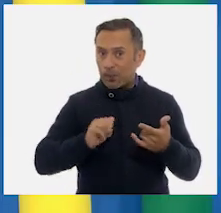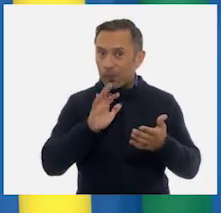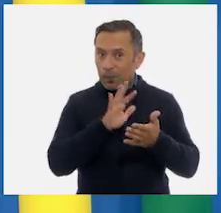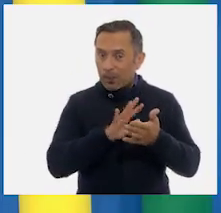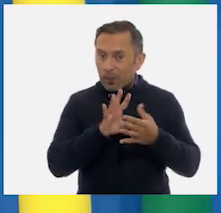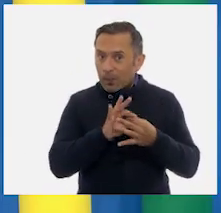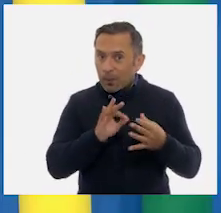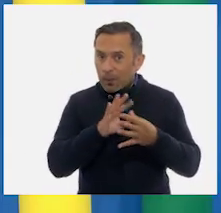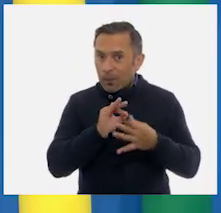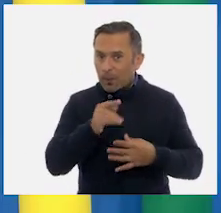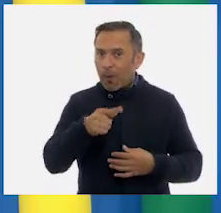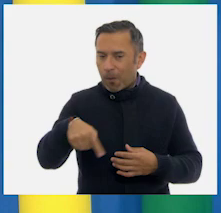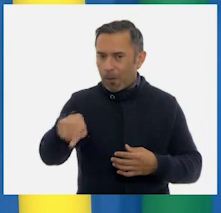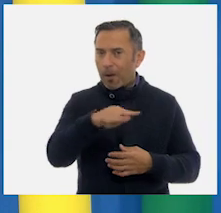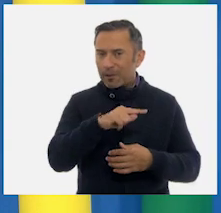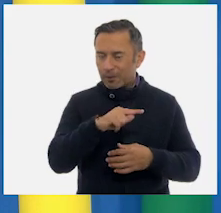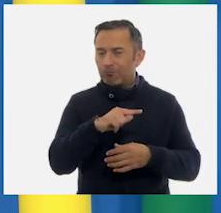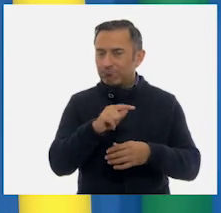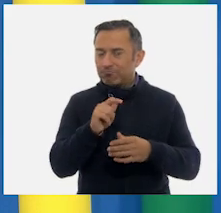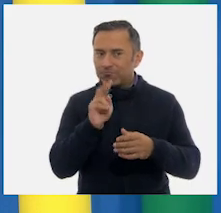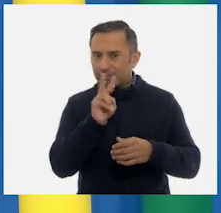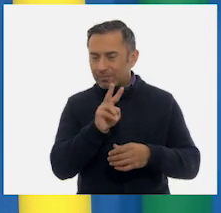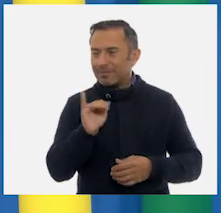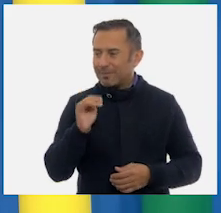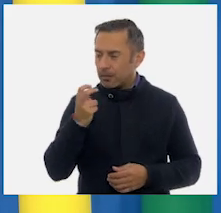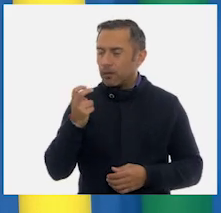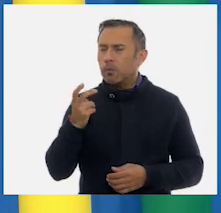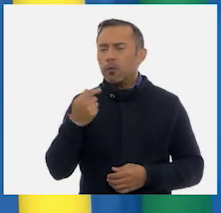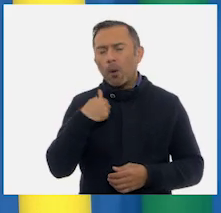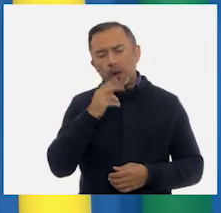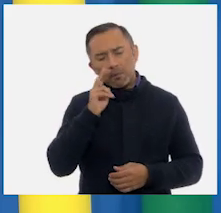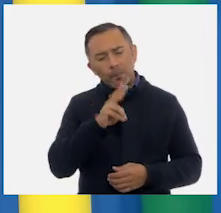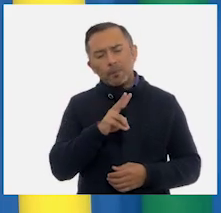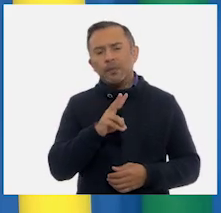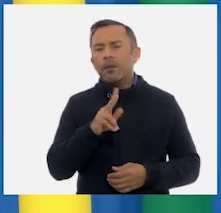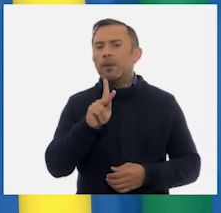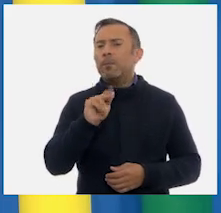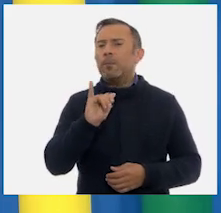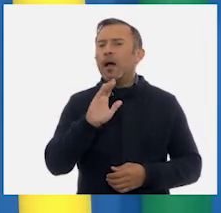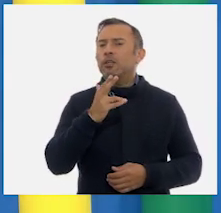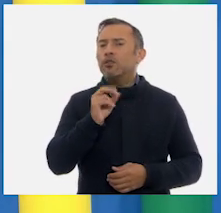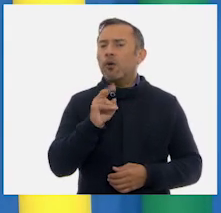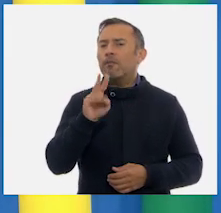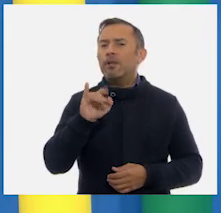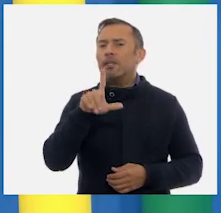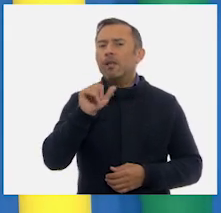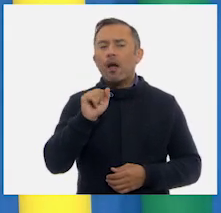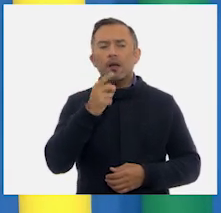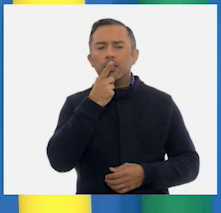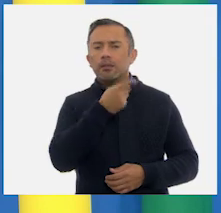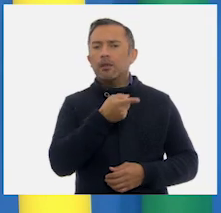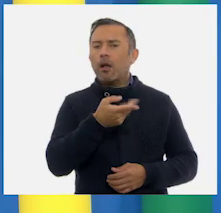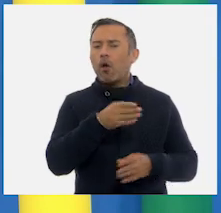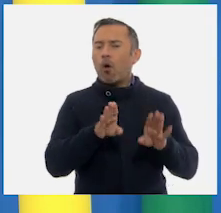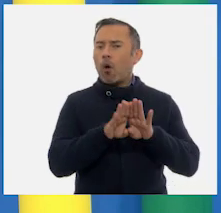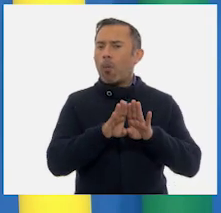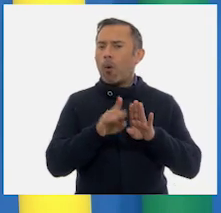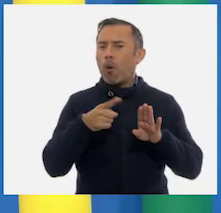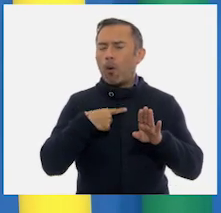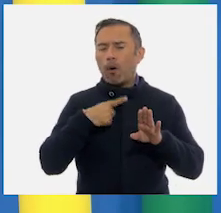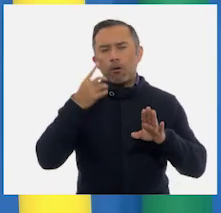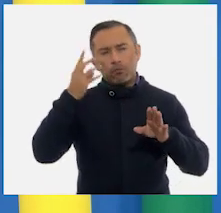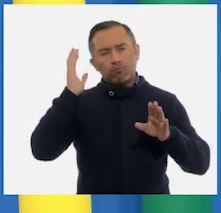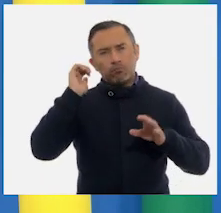Así es, Gaby. Y también te cuento que leí que a Pancho Villa le decían el Robin Hood mexicano, como el héroe del